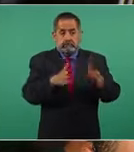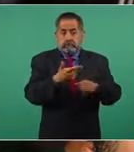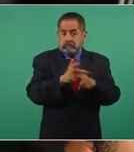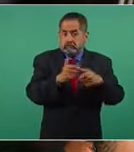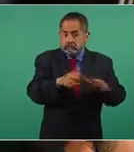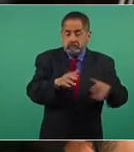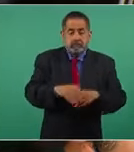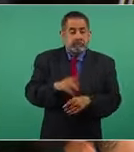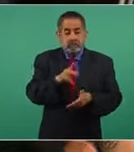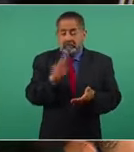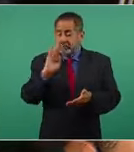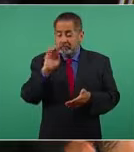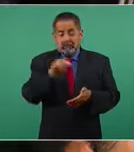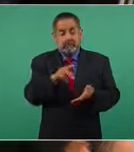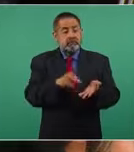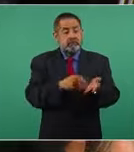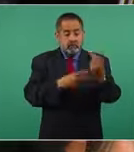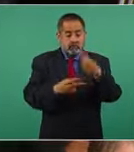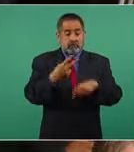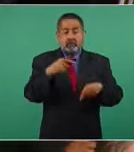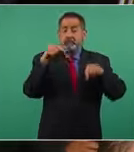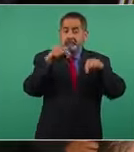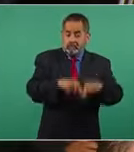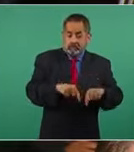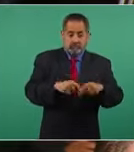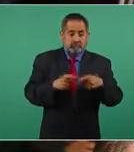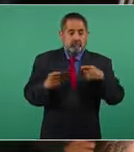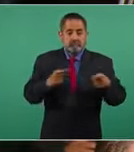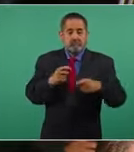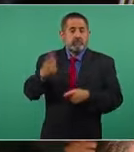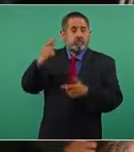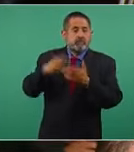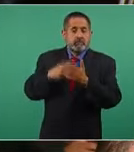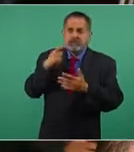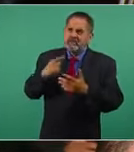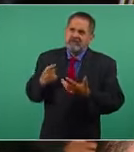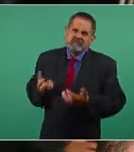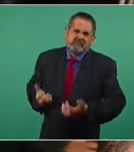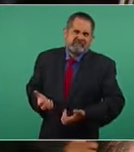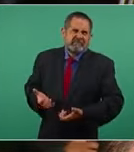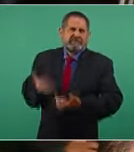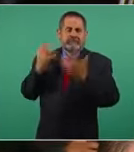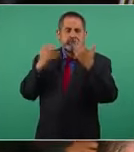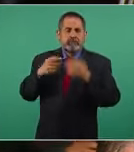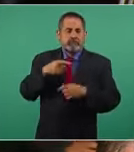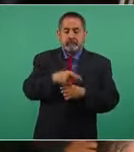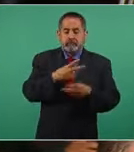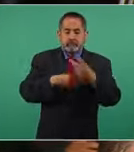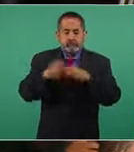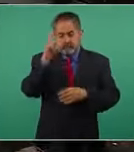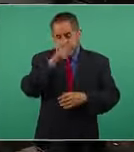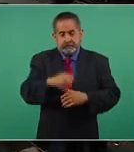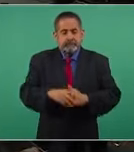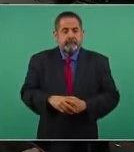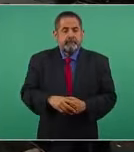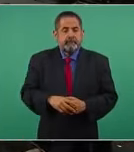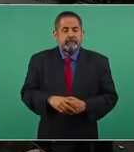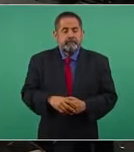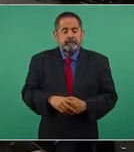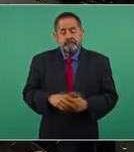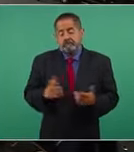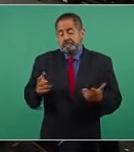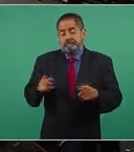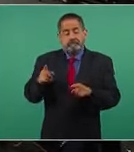porque dicen que si regresa ese personaje ahí, pues si ya les incendió una vez el estado… Es un asunto de los